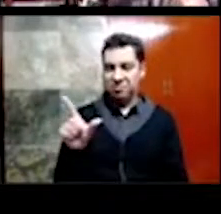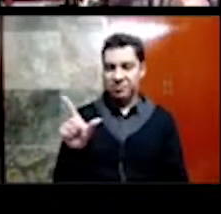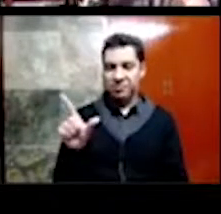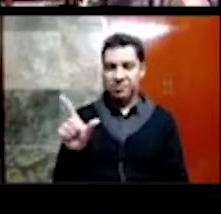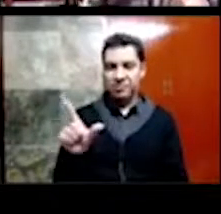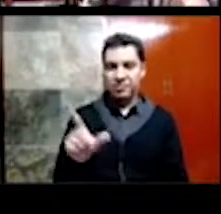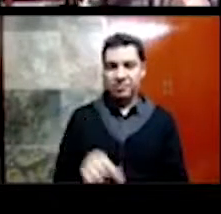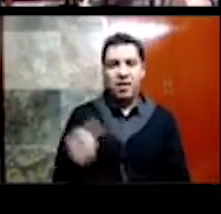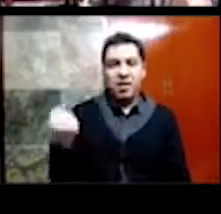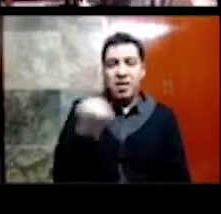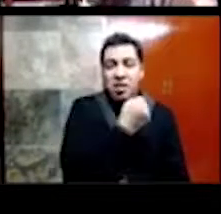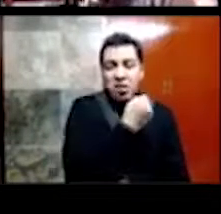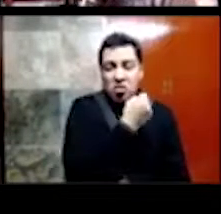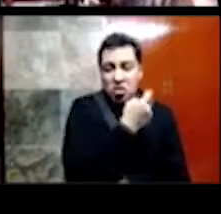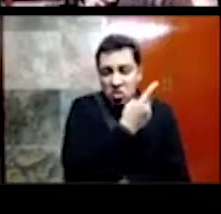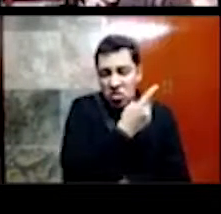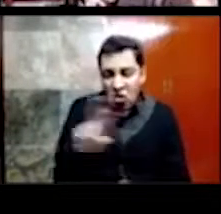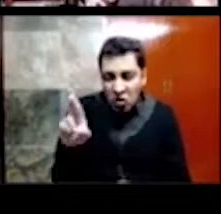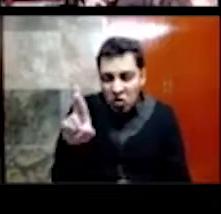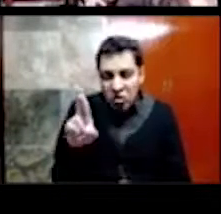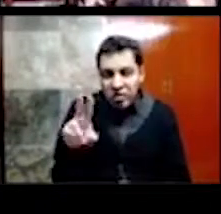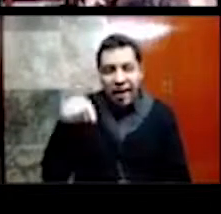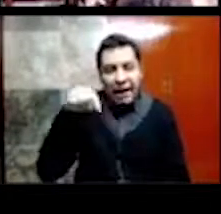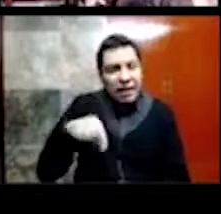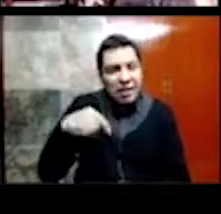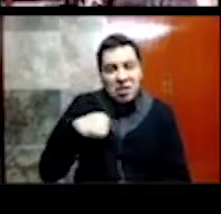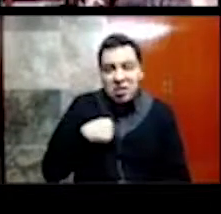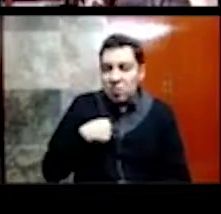enano más viejo de los siete enanos de Blancanieves.